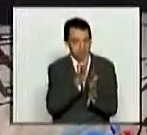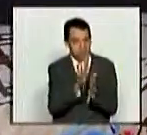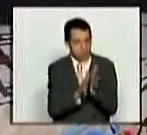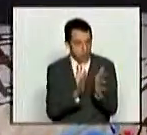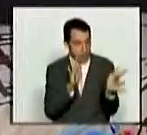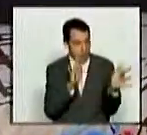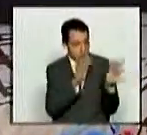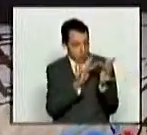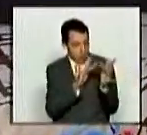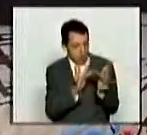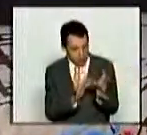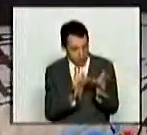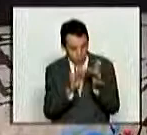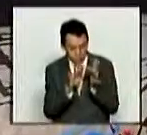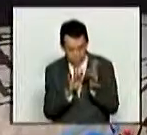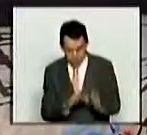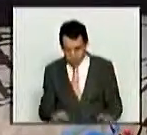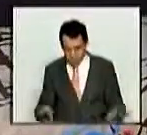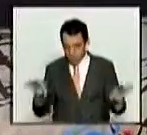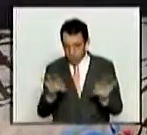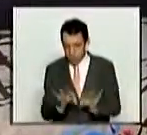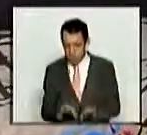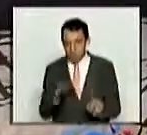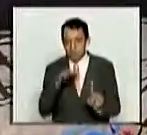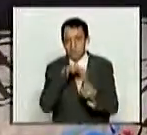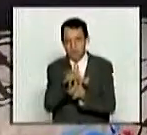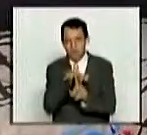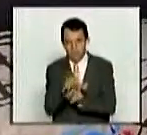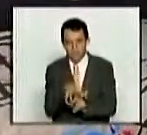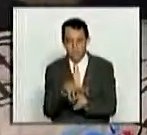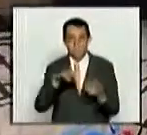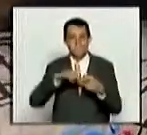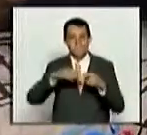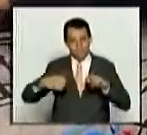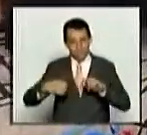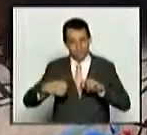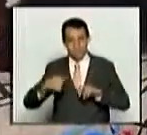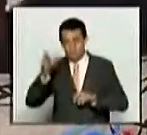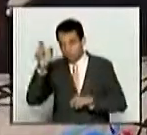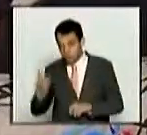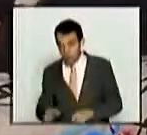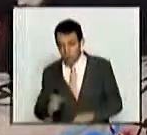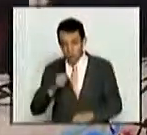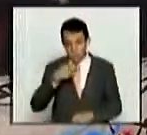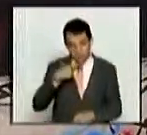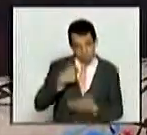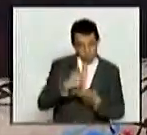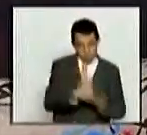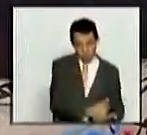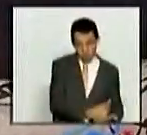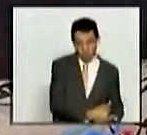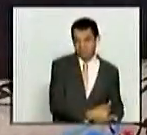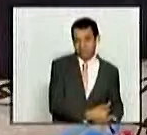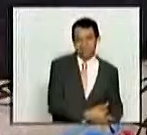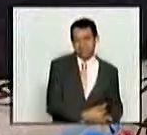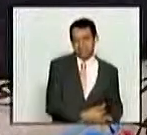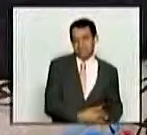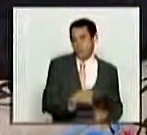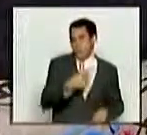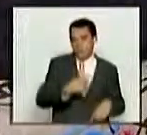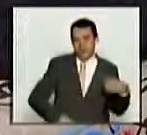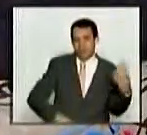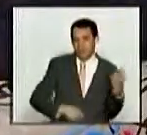haciendo es manejar de base el proceso patológico. Esto no lo hace un analgésico. Pues